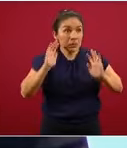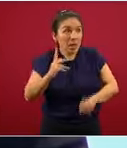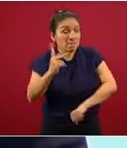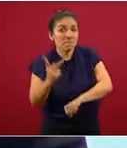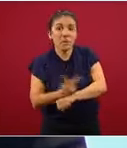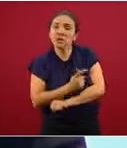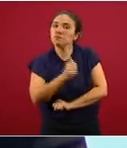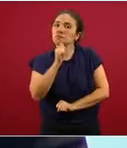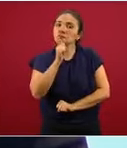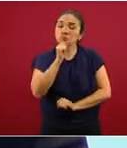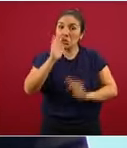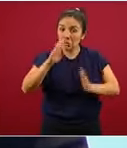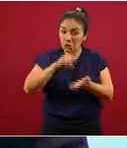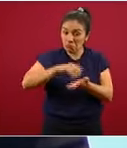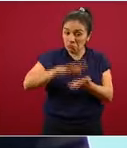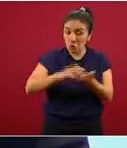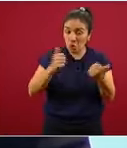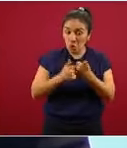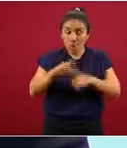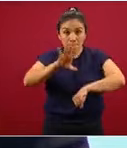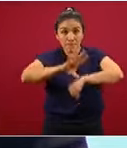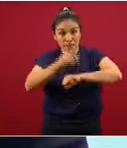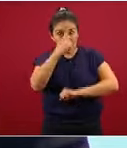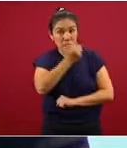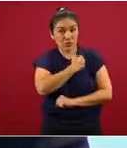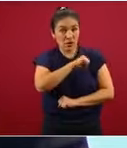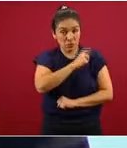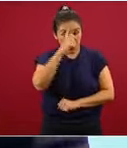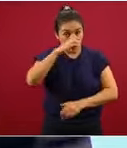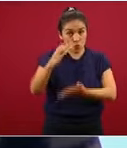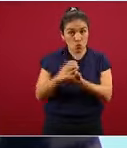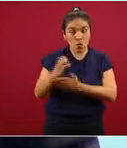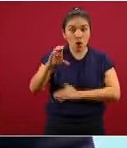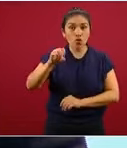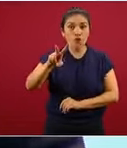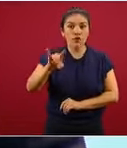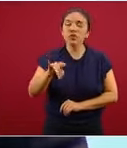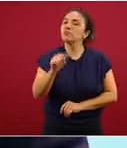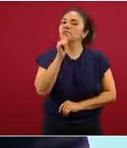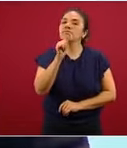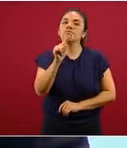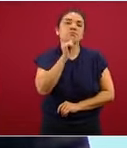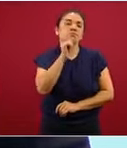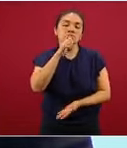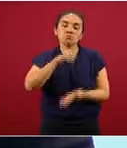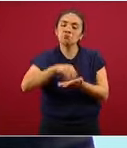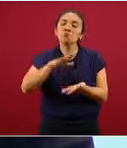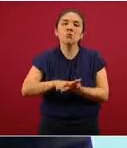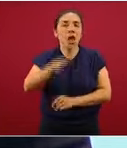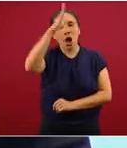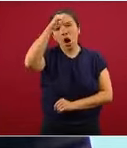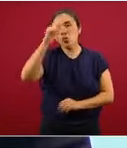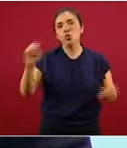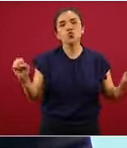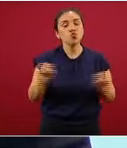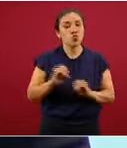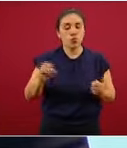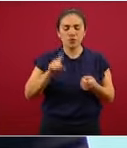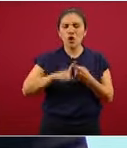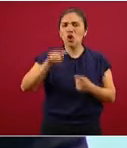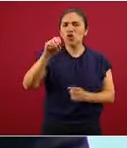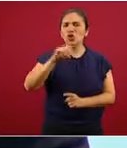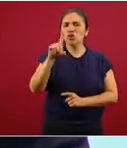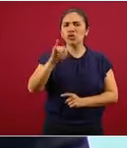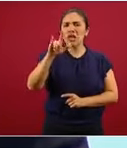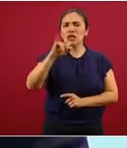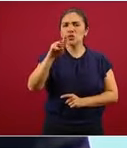ni tiene un registro sanitario para el tratamiento de COVID. Entonces, ninguno de estos tiene registro sanitario. En el caso de Tocilizumab,